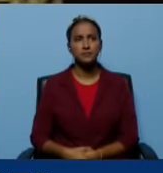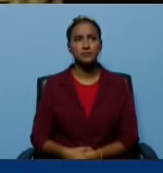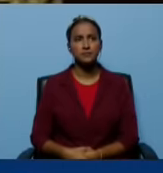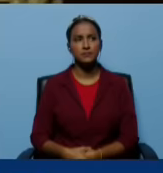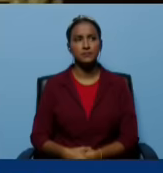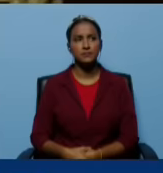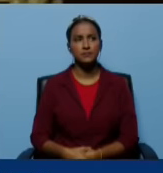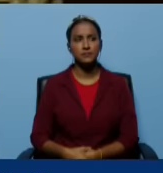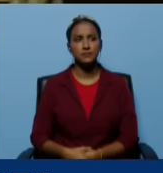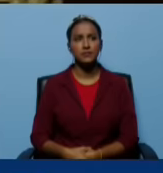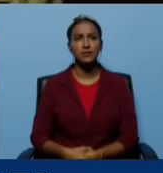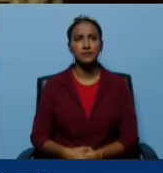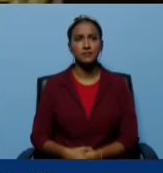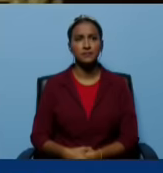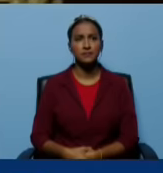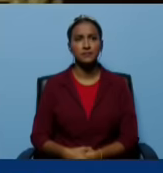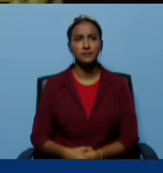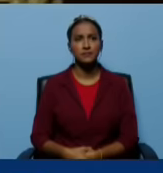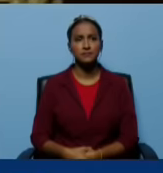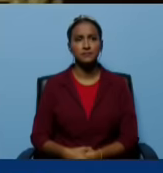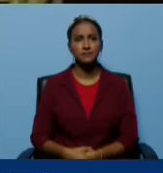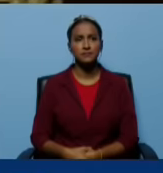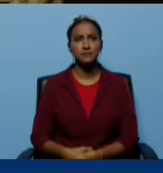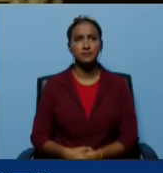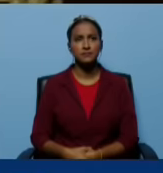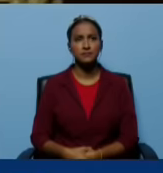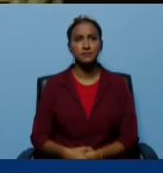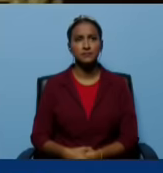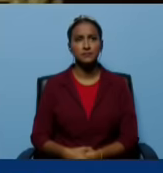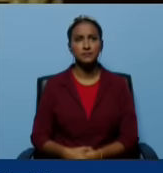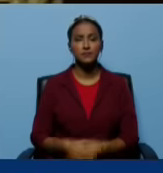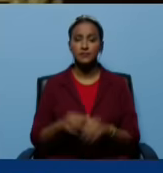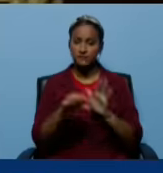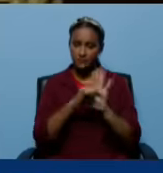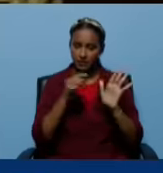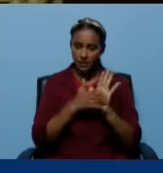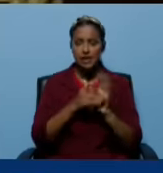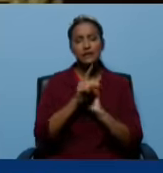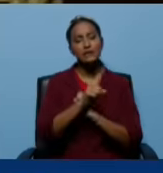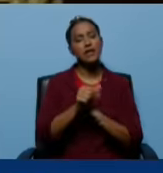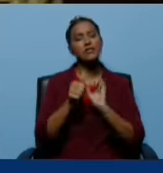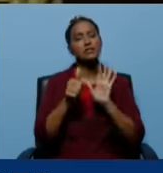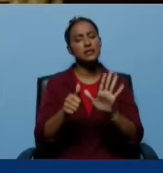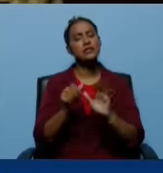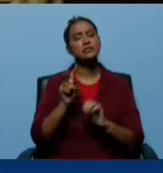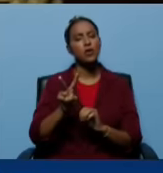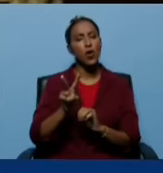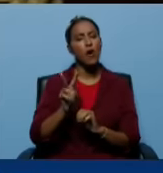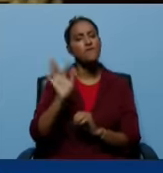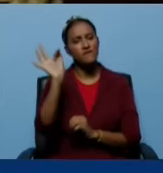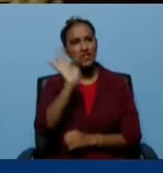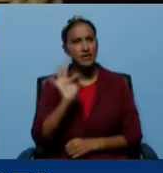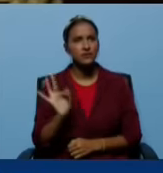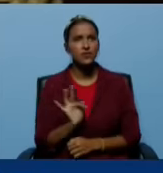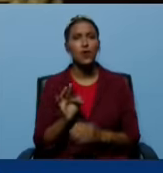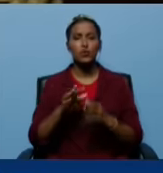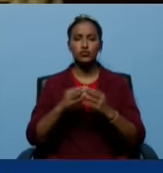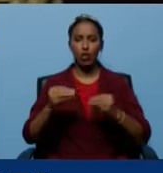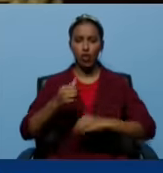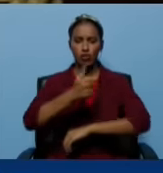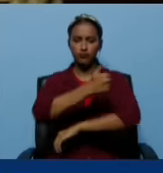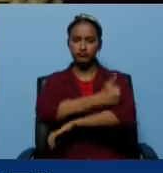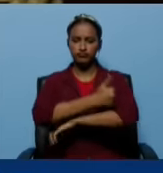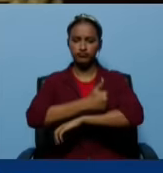Años 214 de la Independencia y 165 de la Federación. Magistrados, la